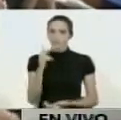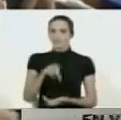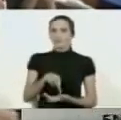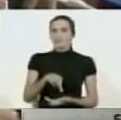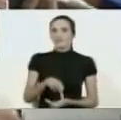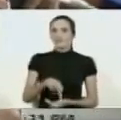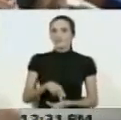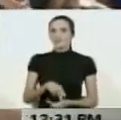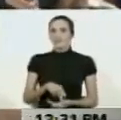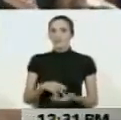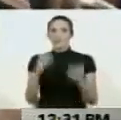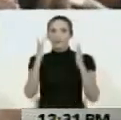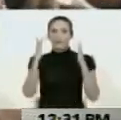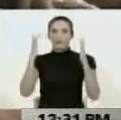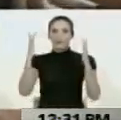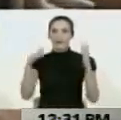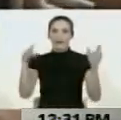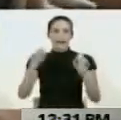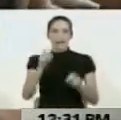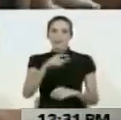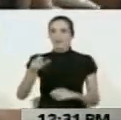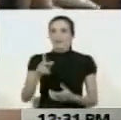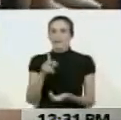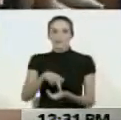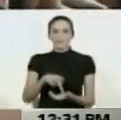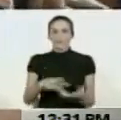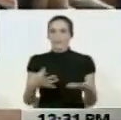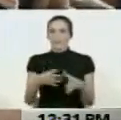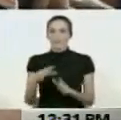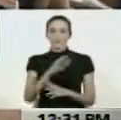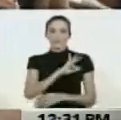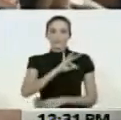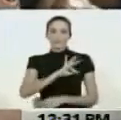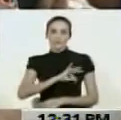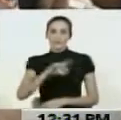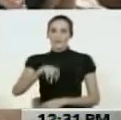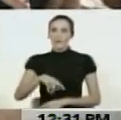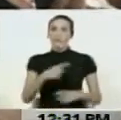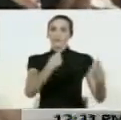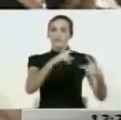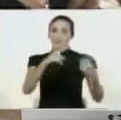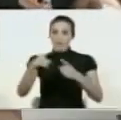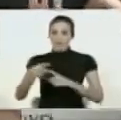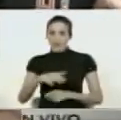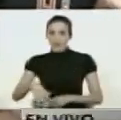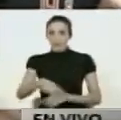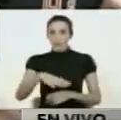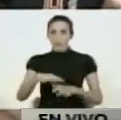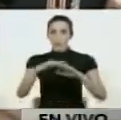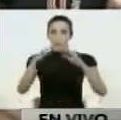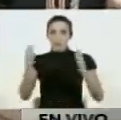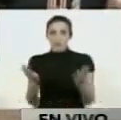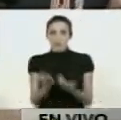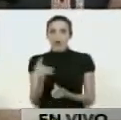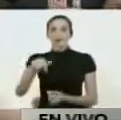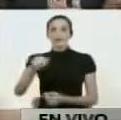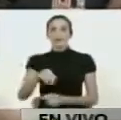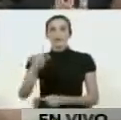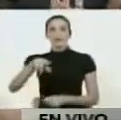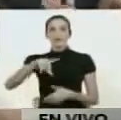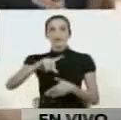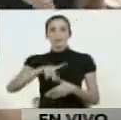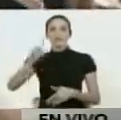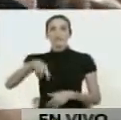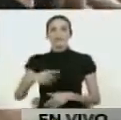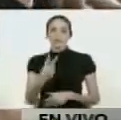de intelectuales, artistas, movimientos sociales de diferentes partes del mundo, sobre todo de acá de nuestra América, pero también